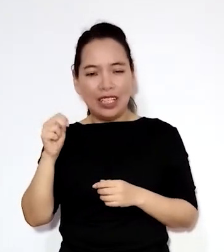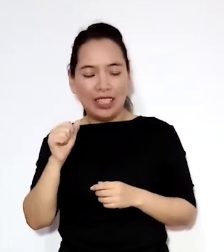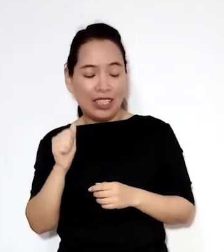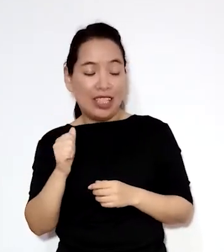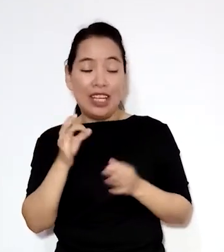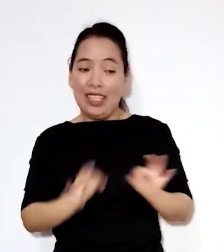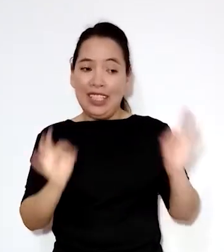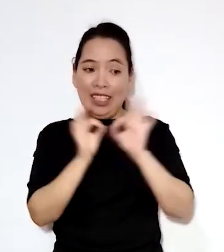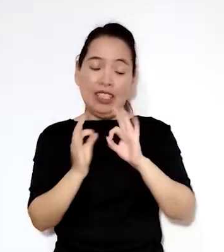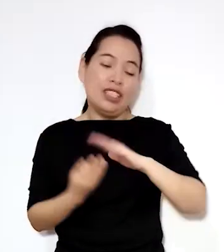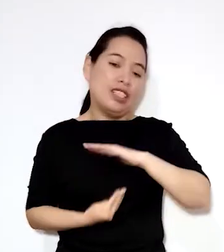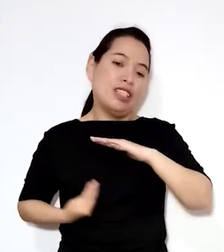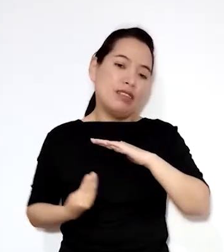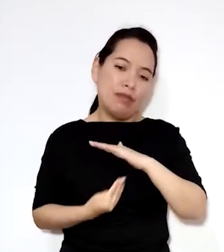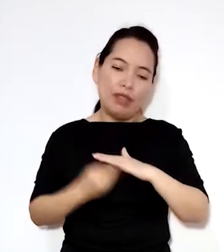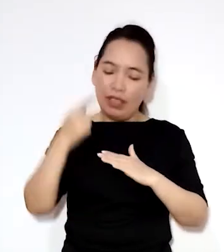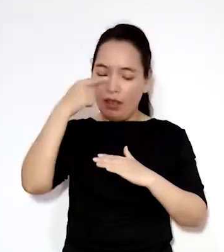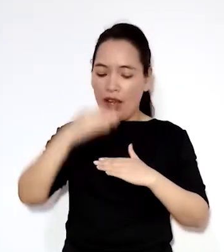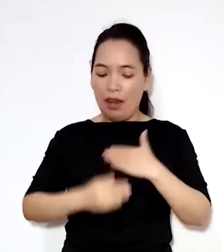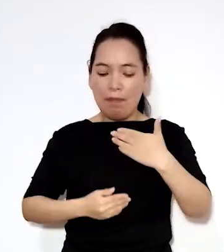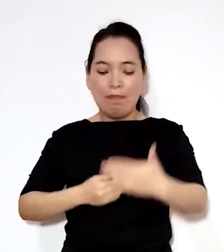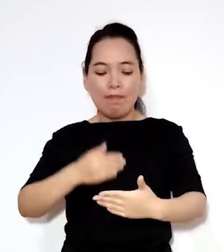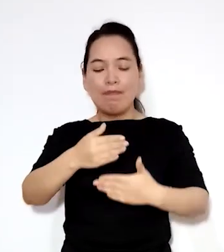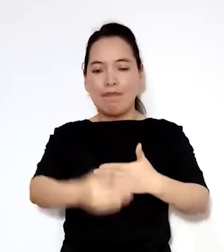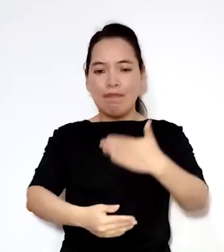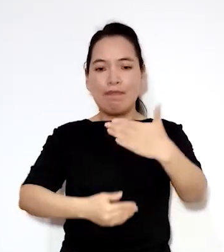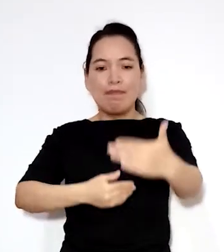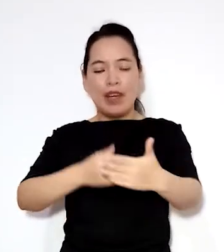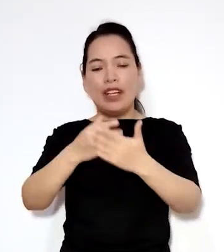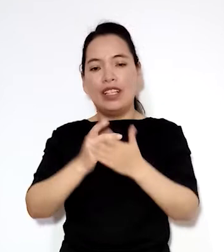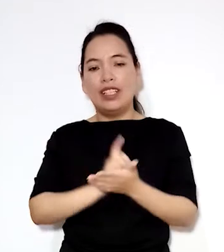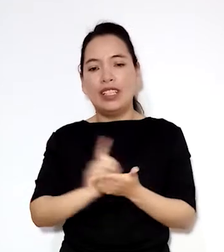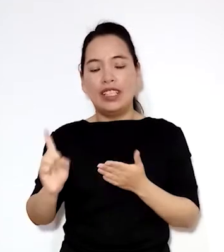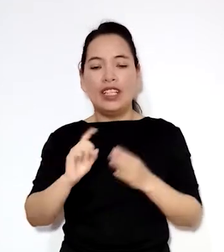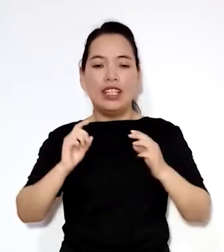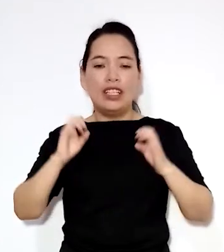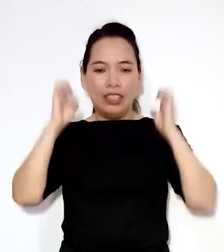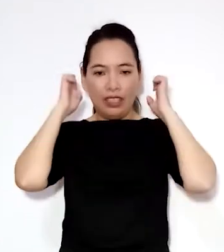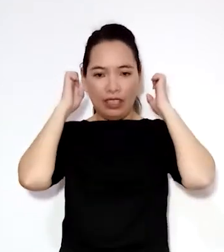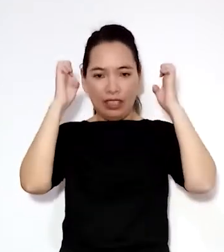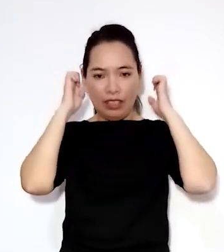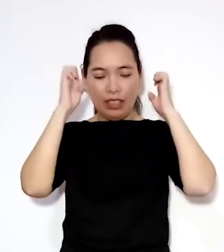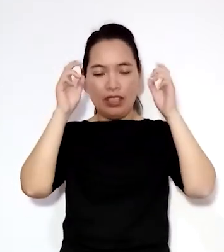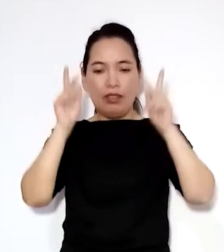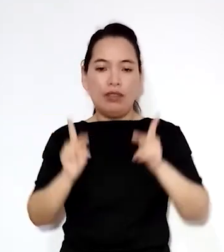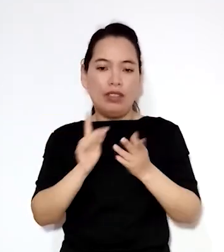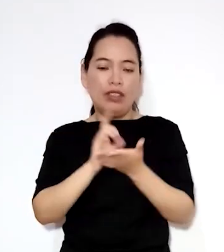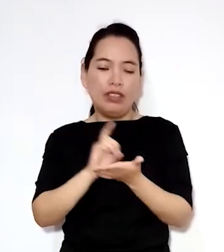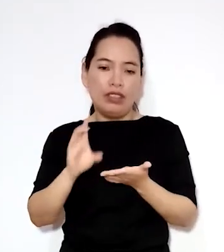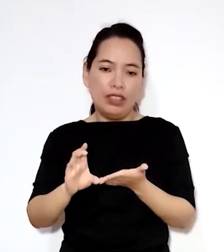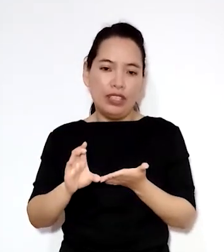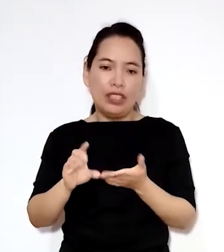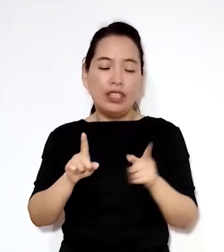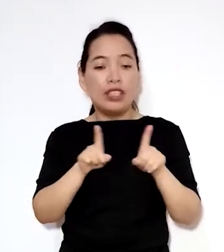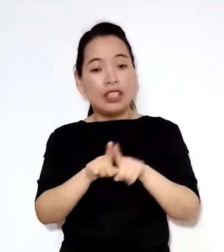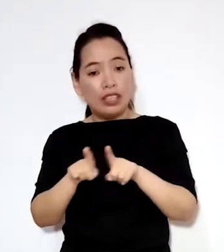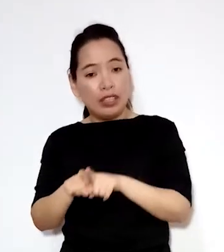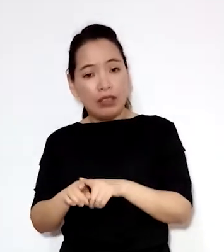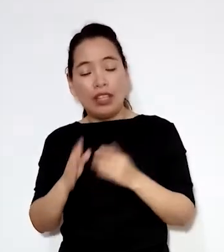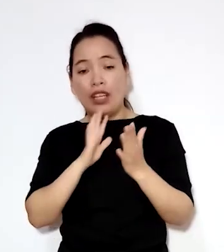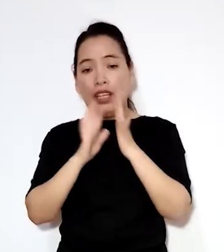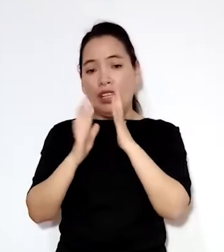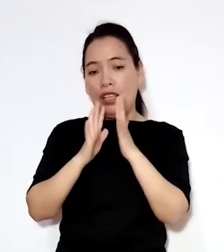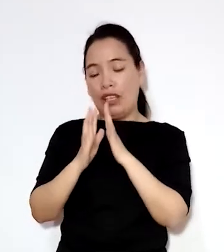de Catalina de Bandas. Creo que ha sido fundamental para avanzar en la realización del derecho a la educación de las personas